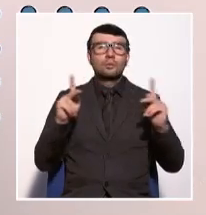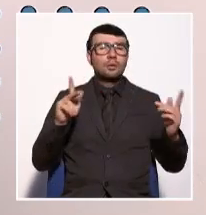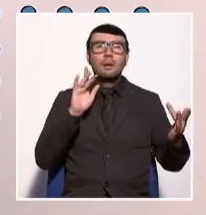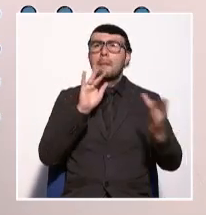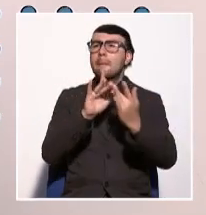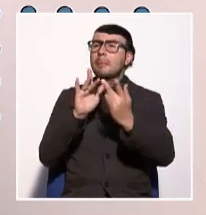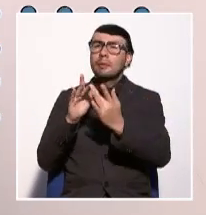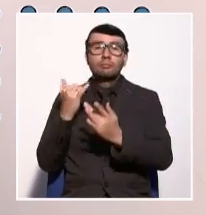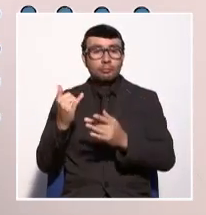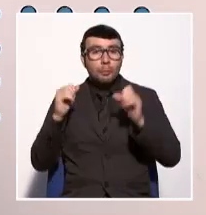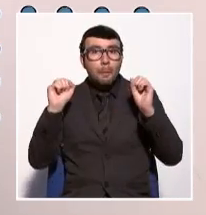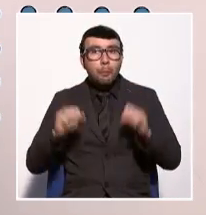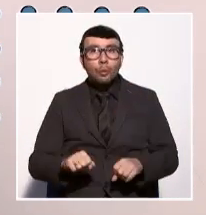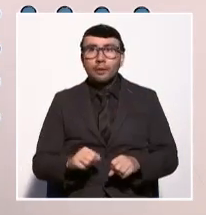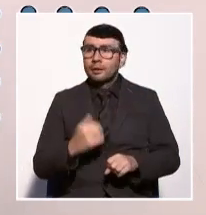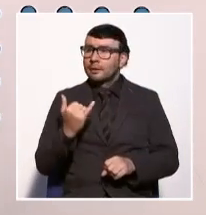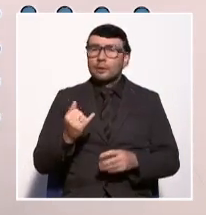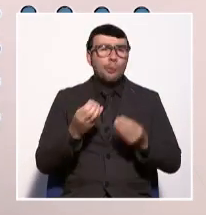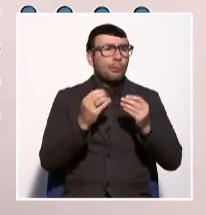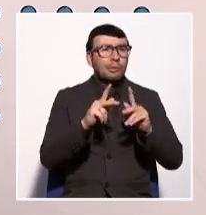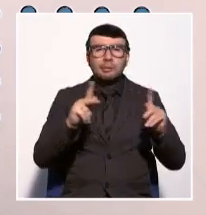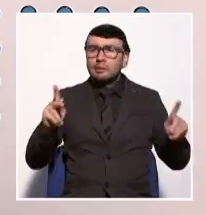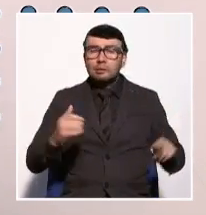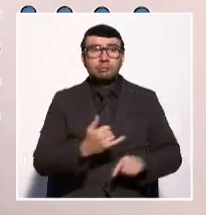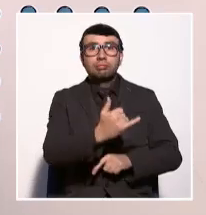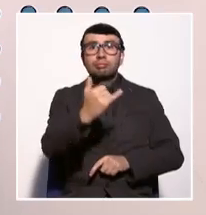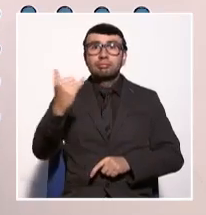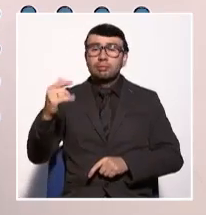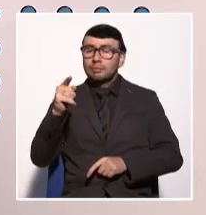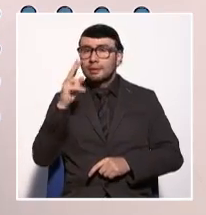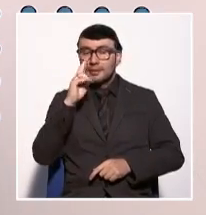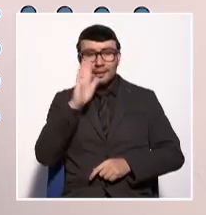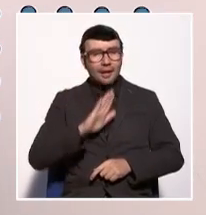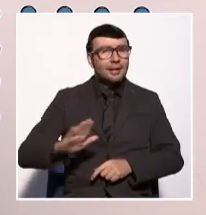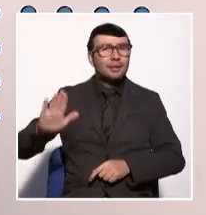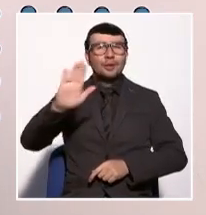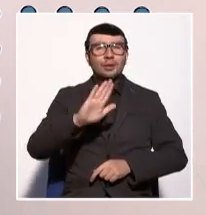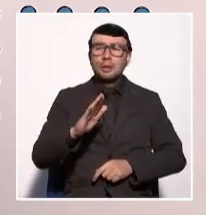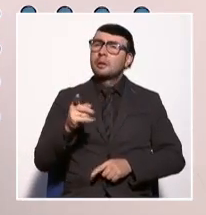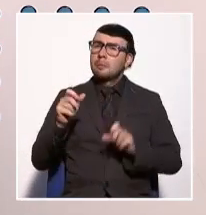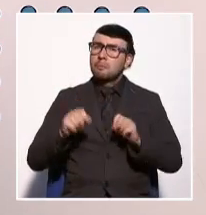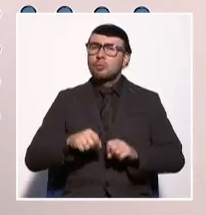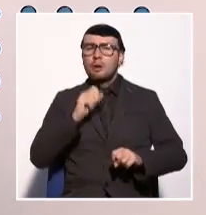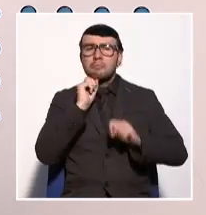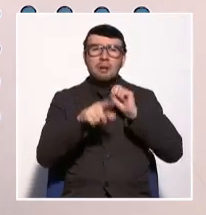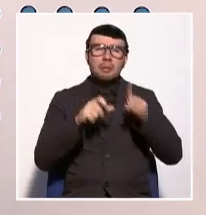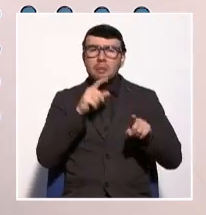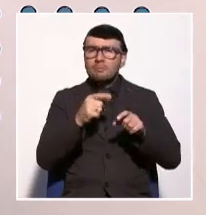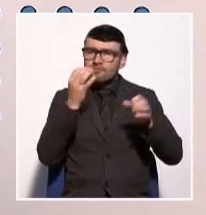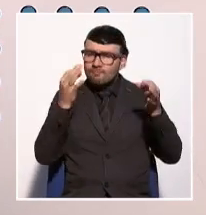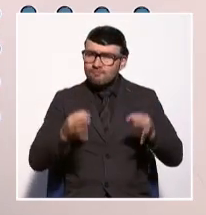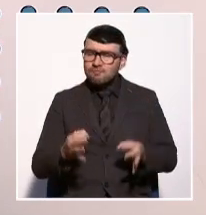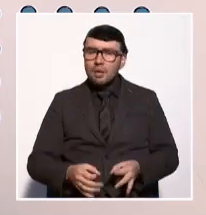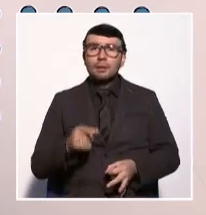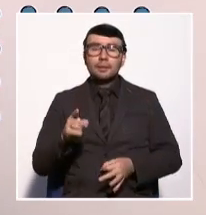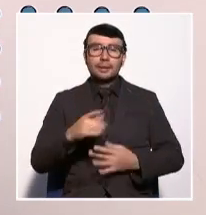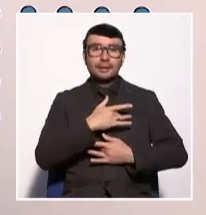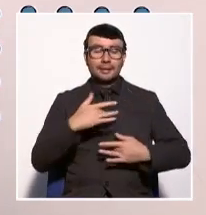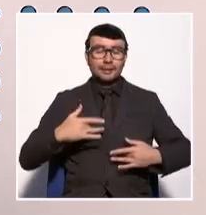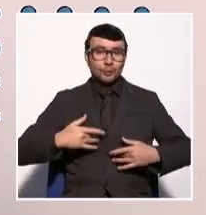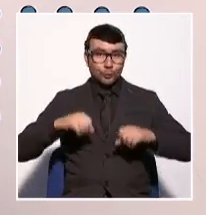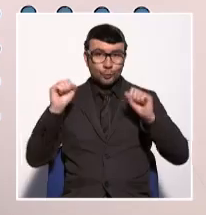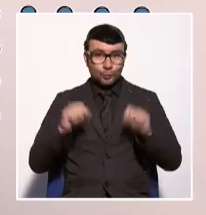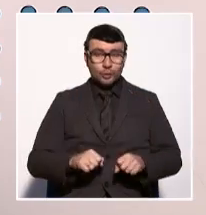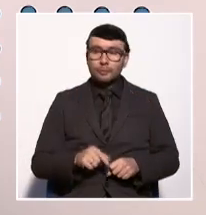darle la posibilidad a tanta audiencia a nivel nacional que puede hacer las preguntas correspondientes en materia de salud facebook